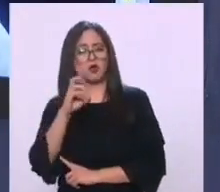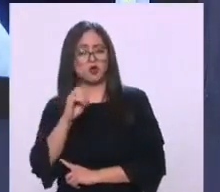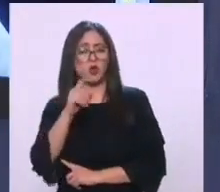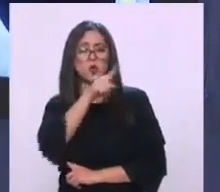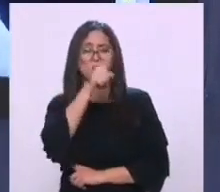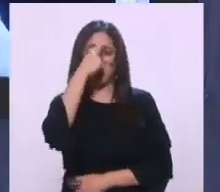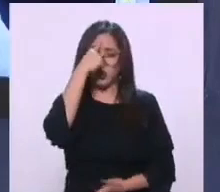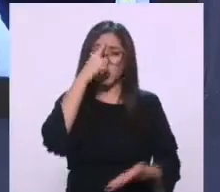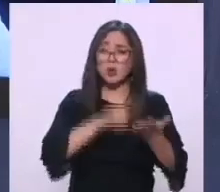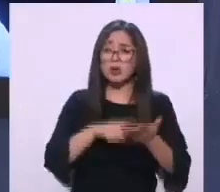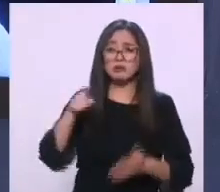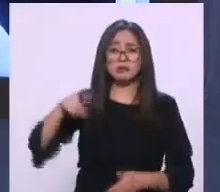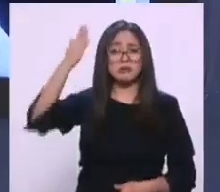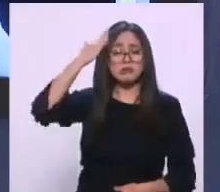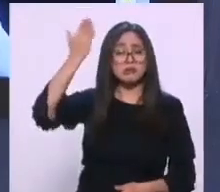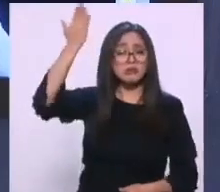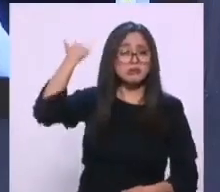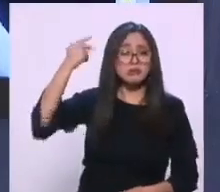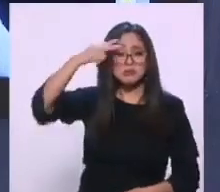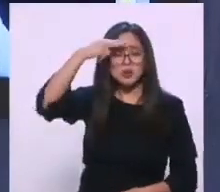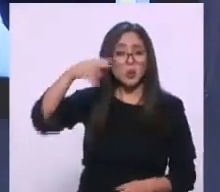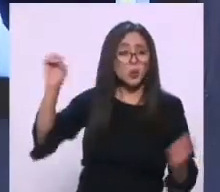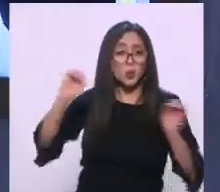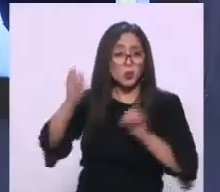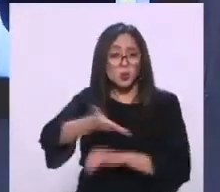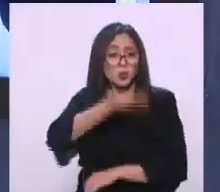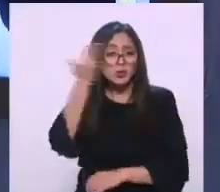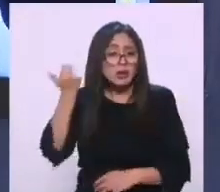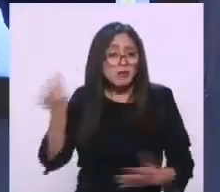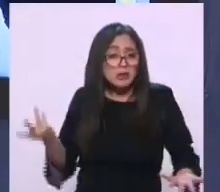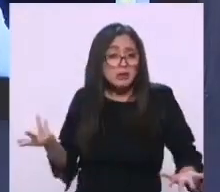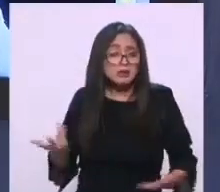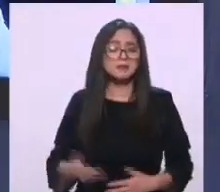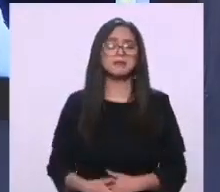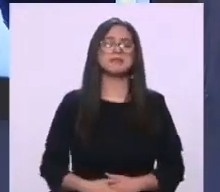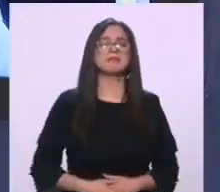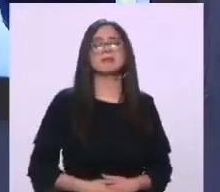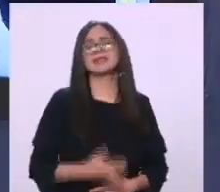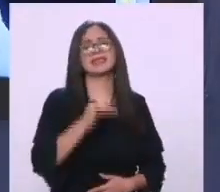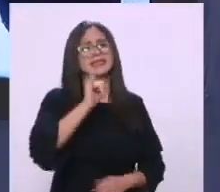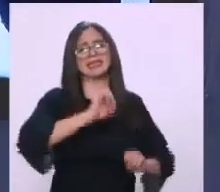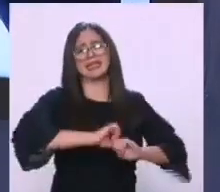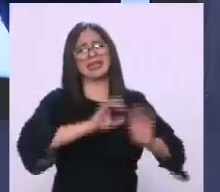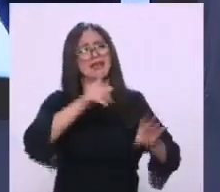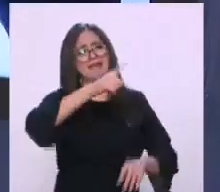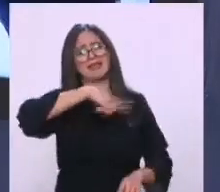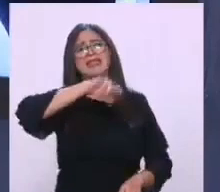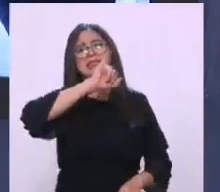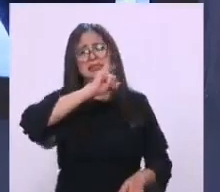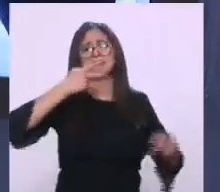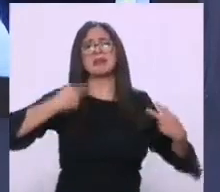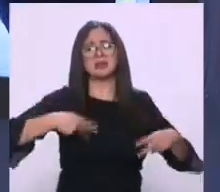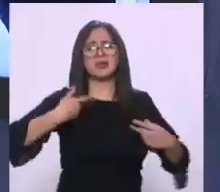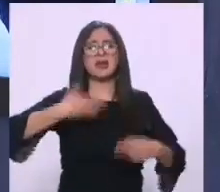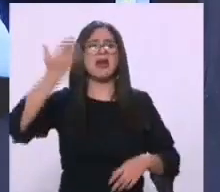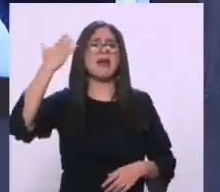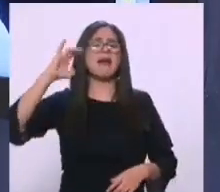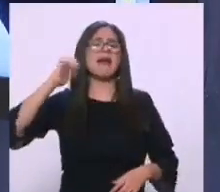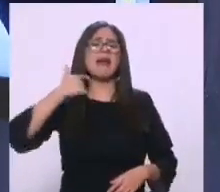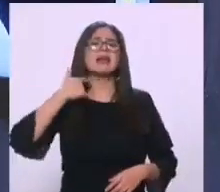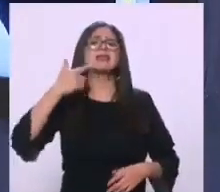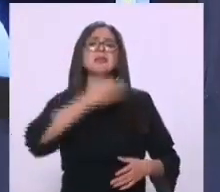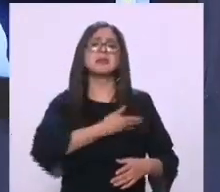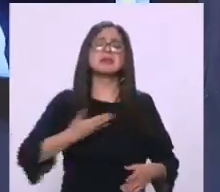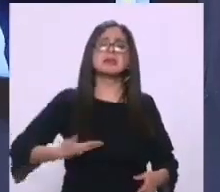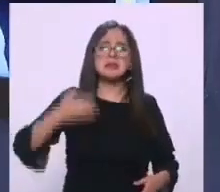supieran? Bueno, aparentemente sí sabían, porque lo que está pasando en el caso del expresidente Felipe Calderón es que ya son